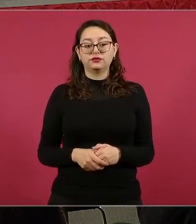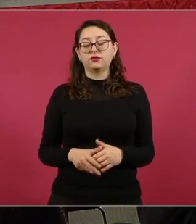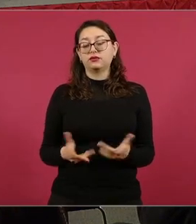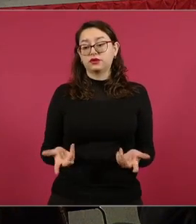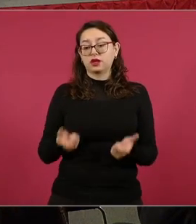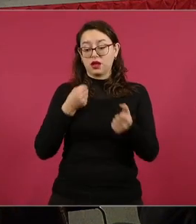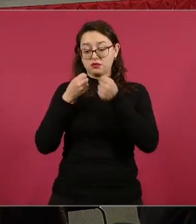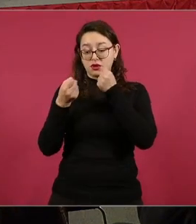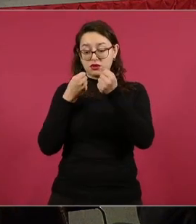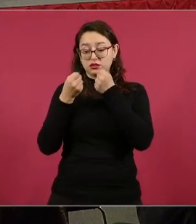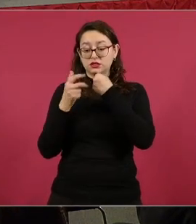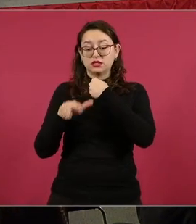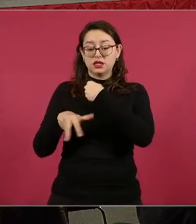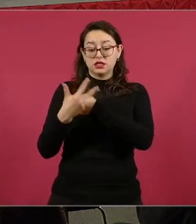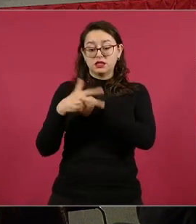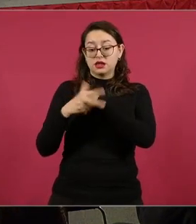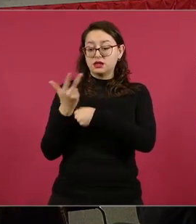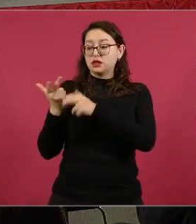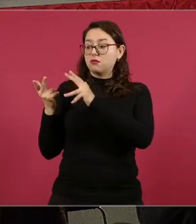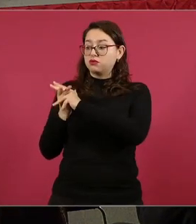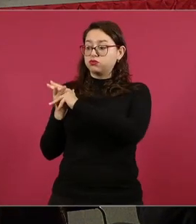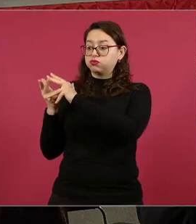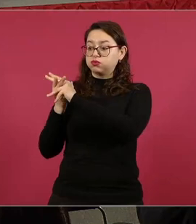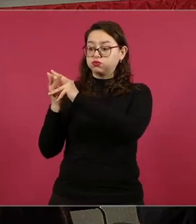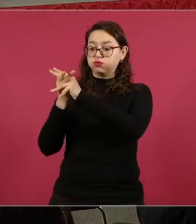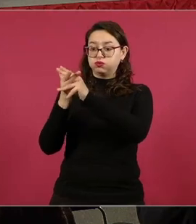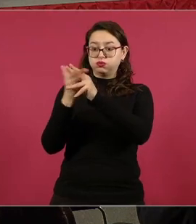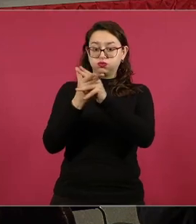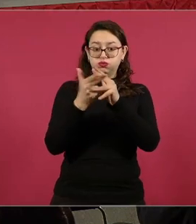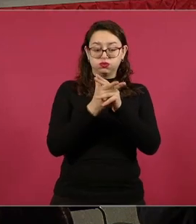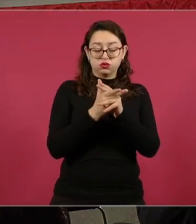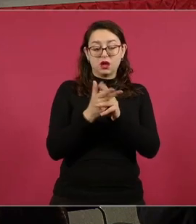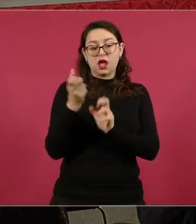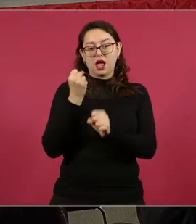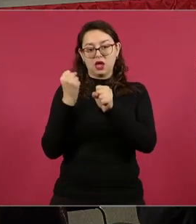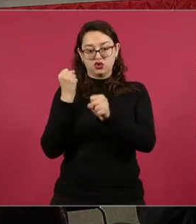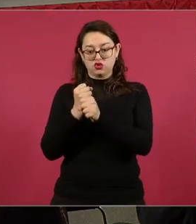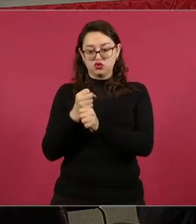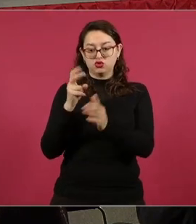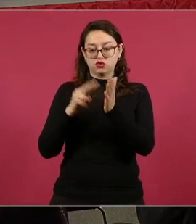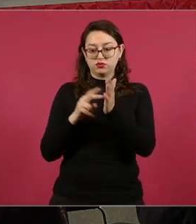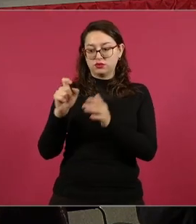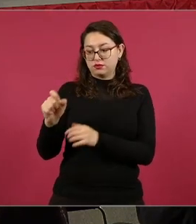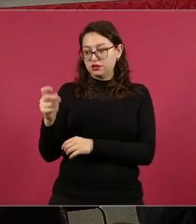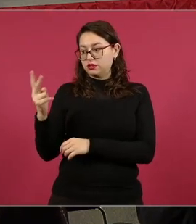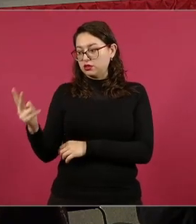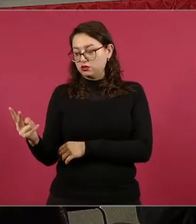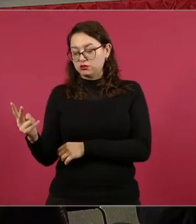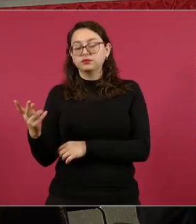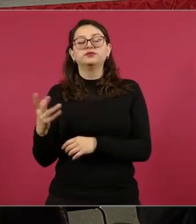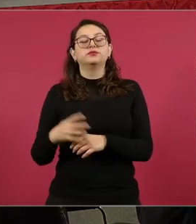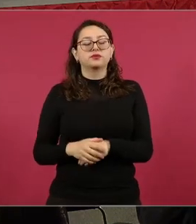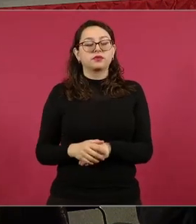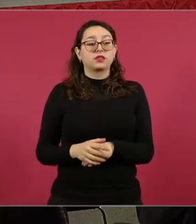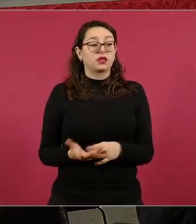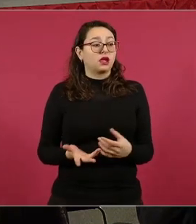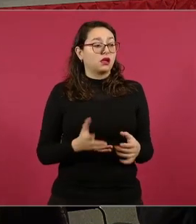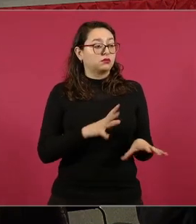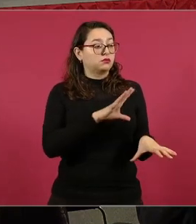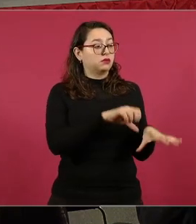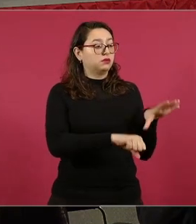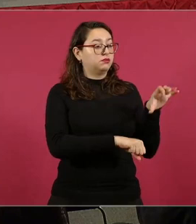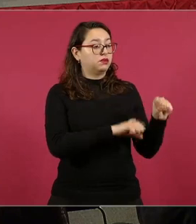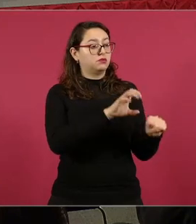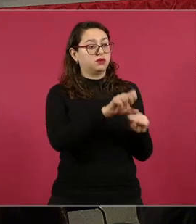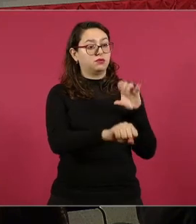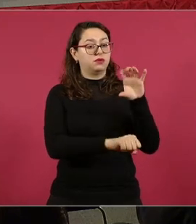casos registrados de asesinatos de periodistas en 2022, ya tenemos 29 detenidos, precisamente con la